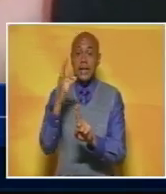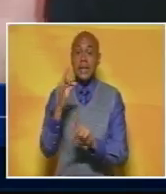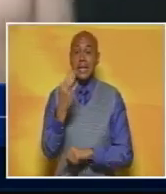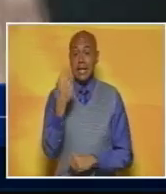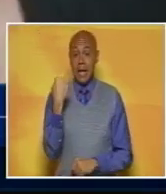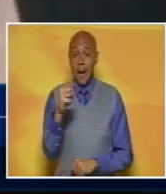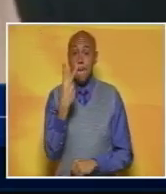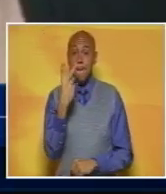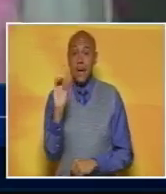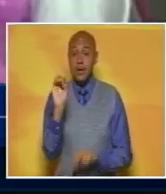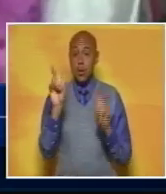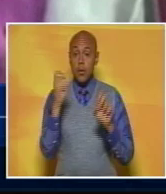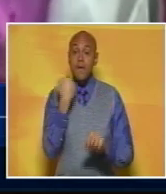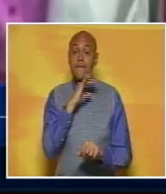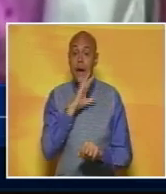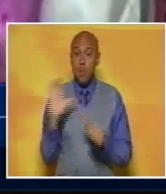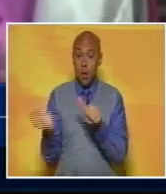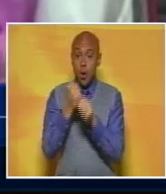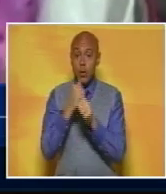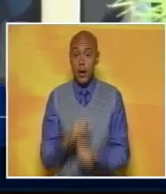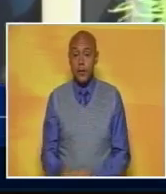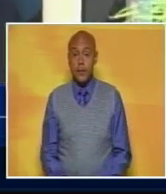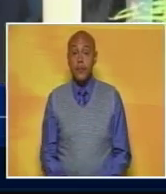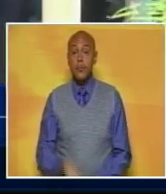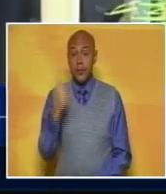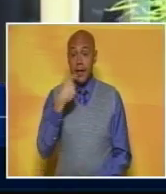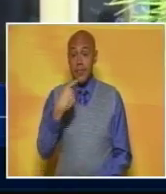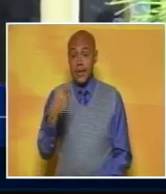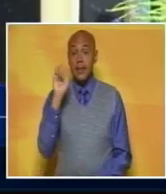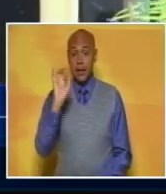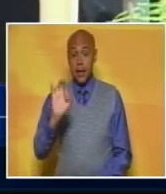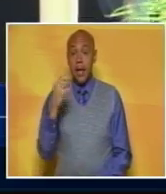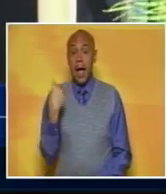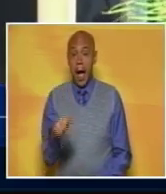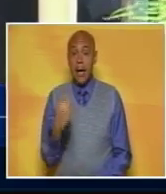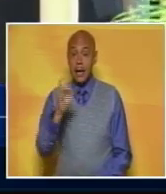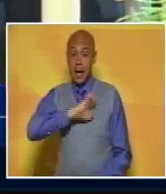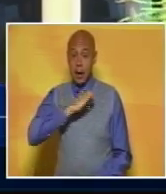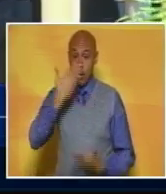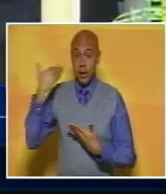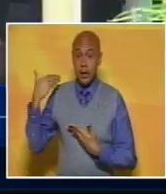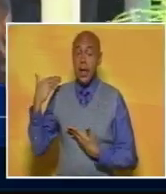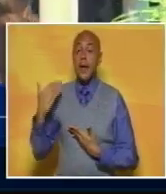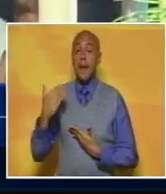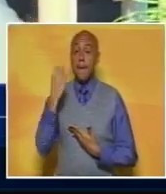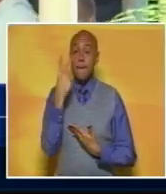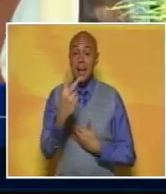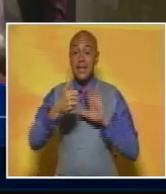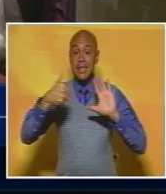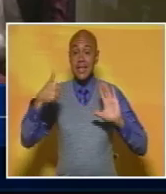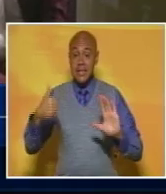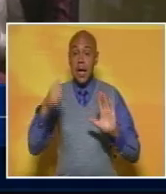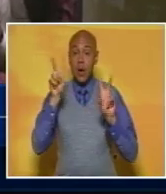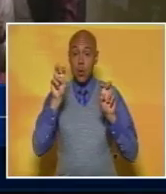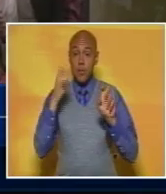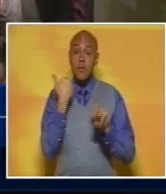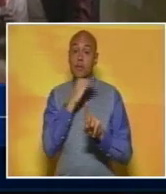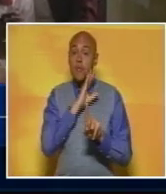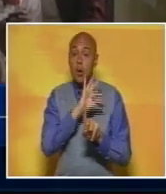20 casos confirmados. Según estadísticas oficiales, solo en enero se reportaron 26 casos del